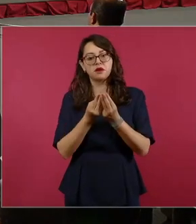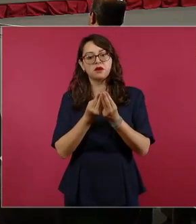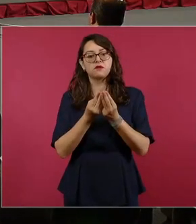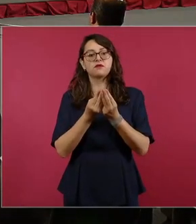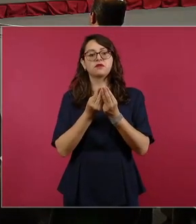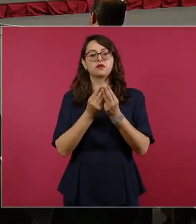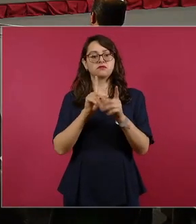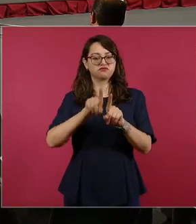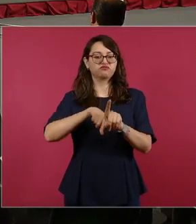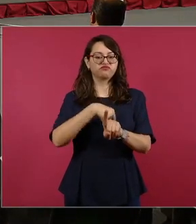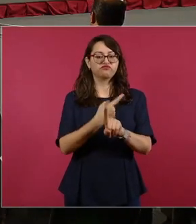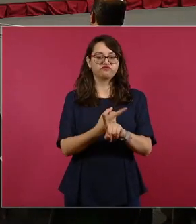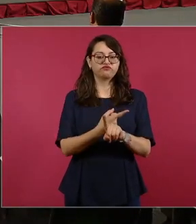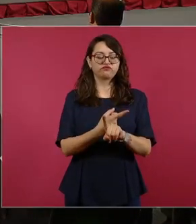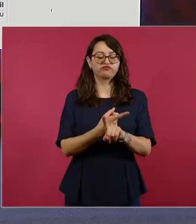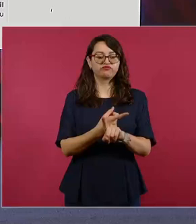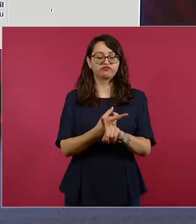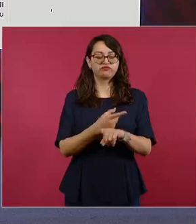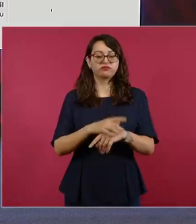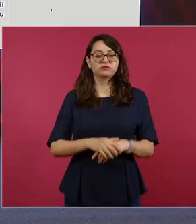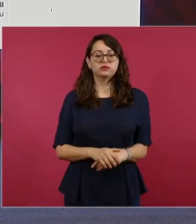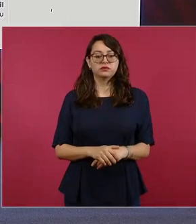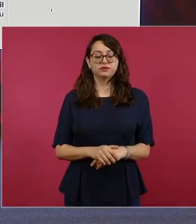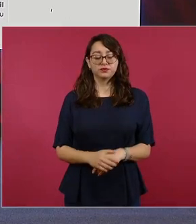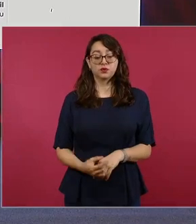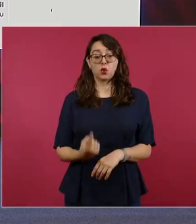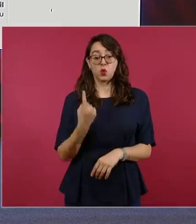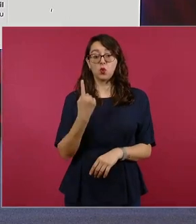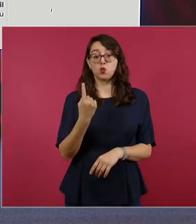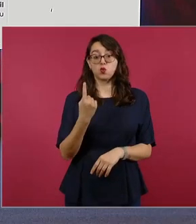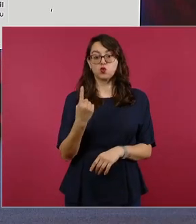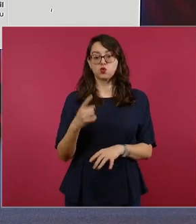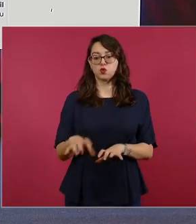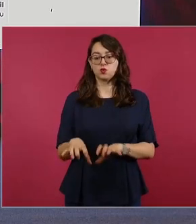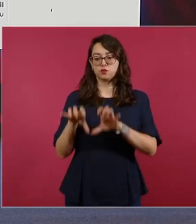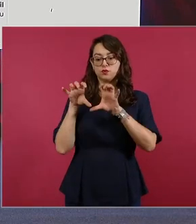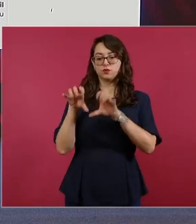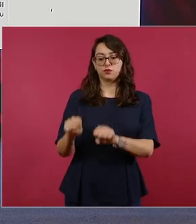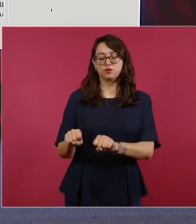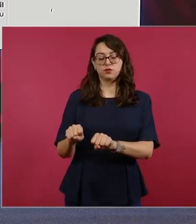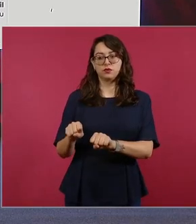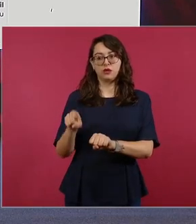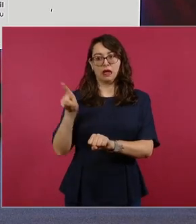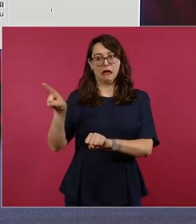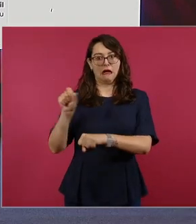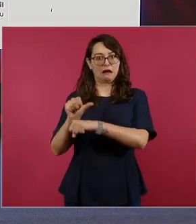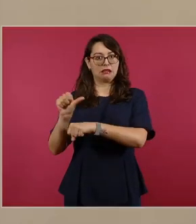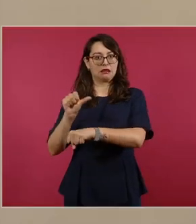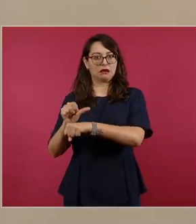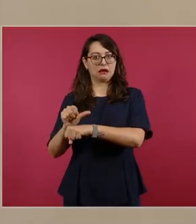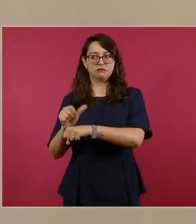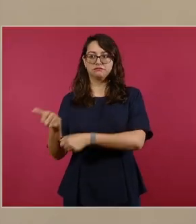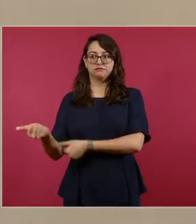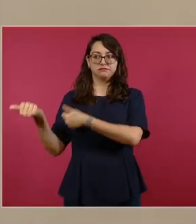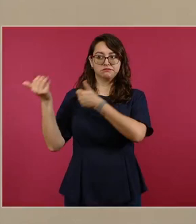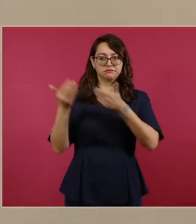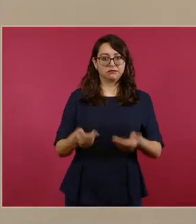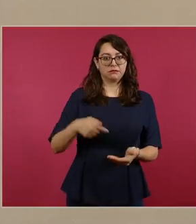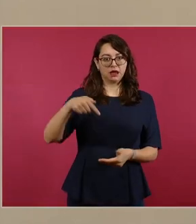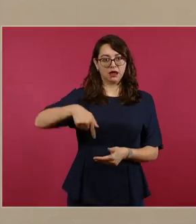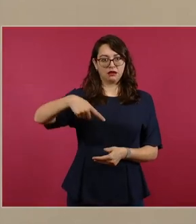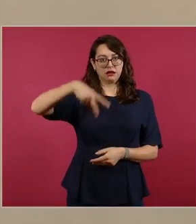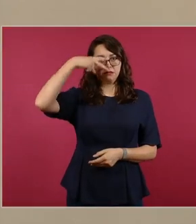delitos sexuales. Y un extraditado de Argentina a México, se trata de Daniel